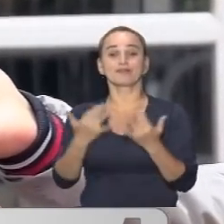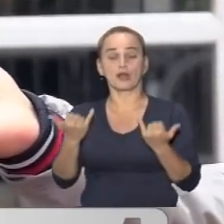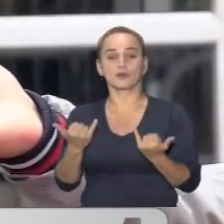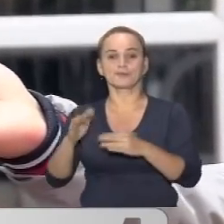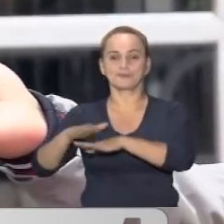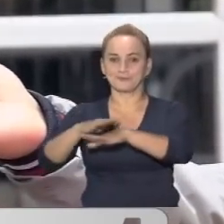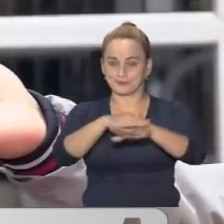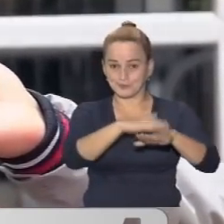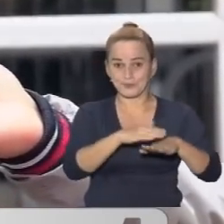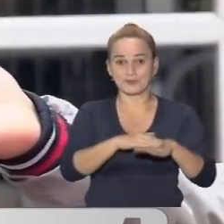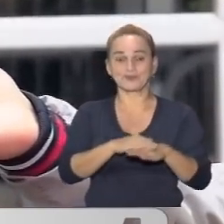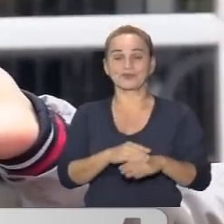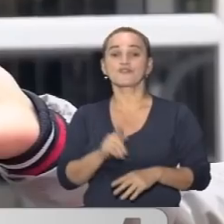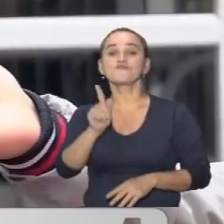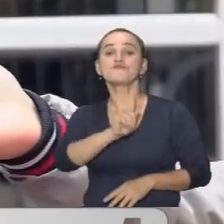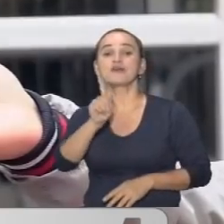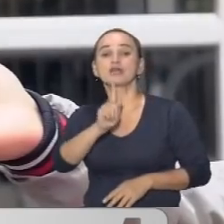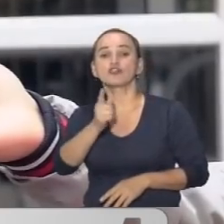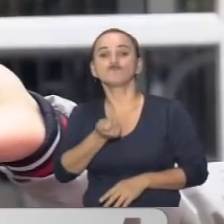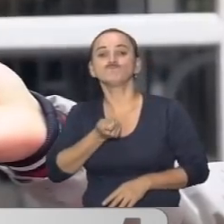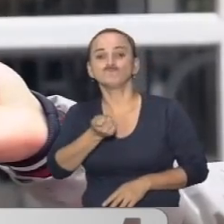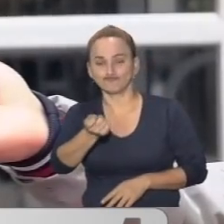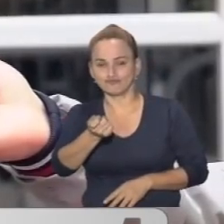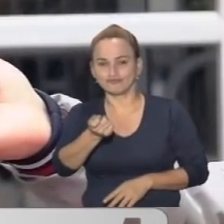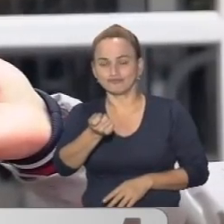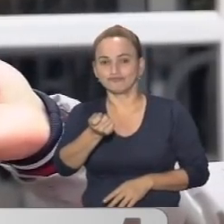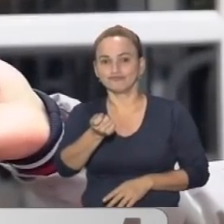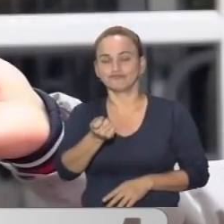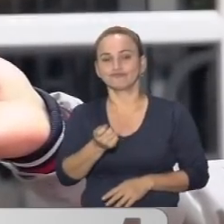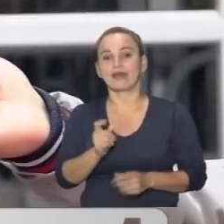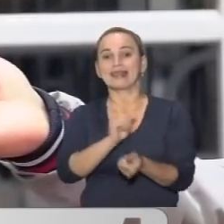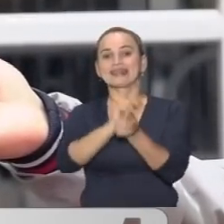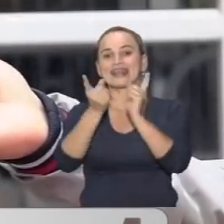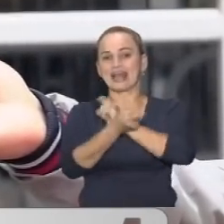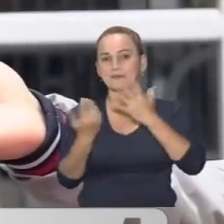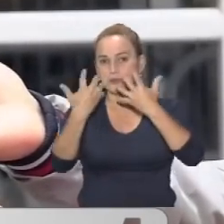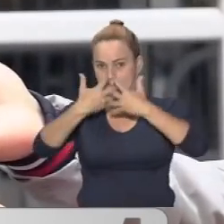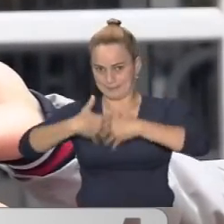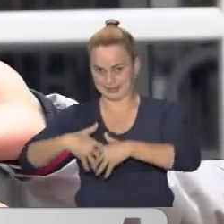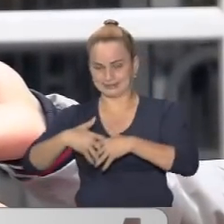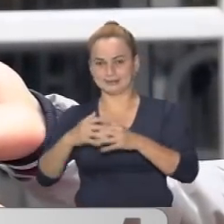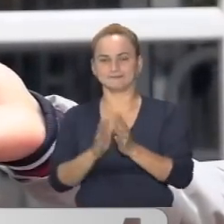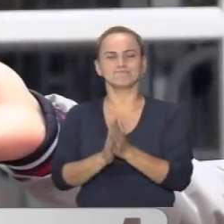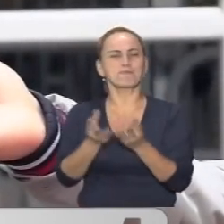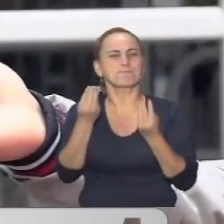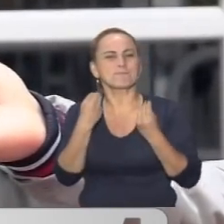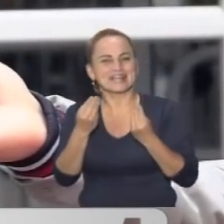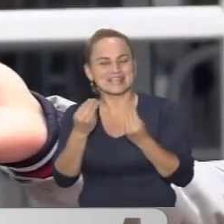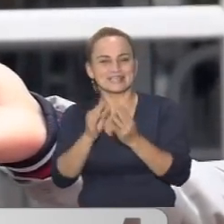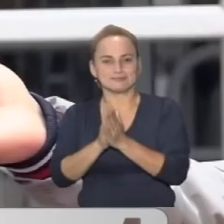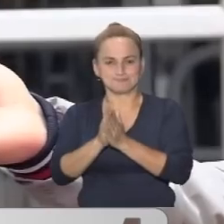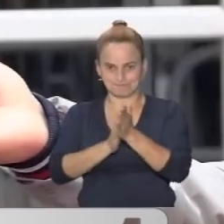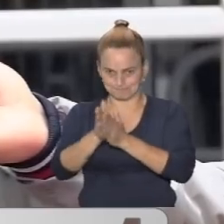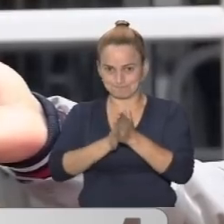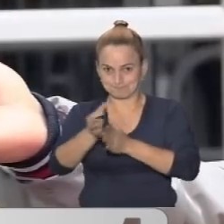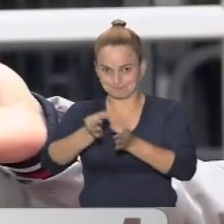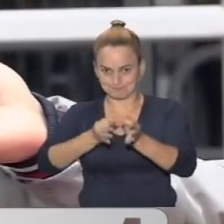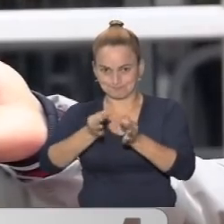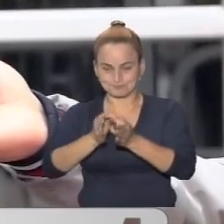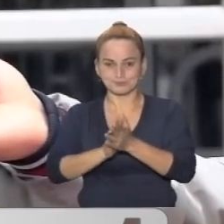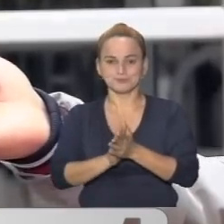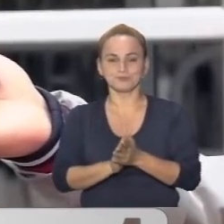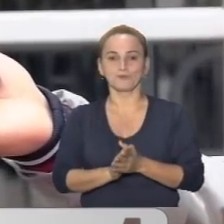es que a partir del mes de febrero ingresa el nuevo operador. Este nuevo operador solamente,